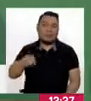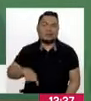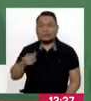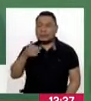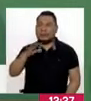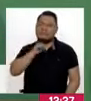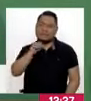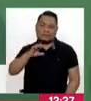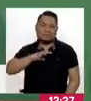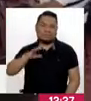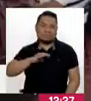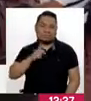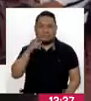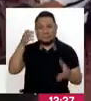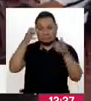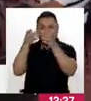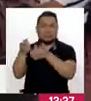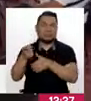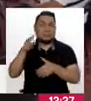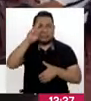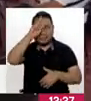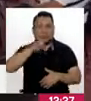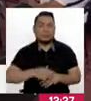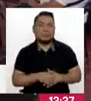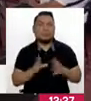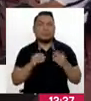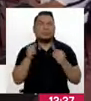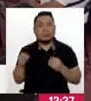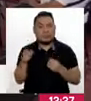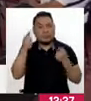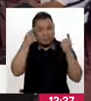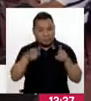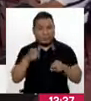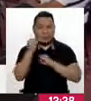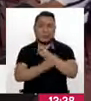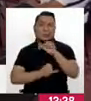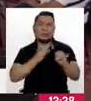porque además son acuerdos internacionales.